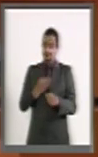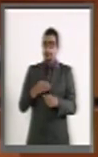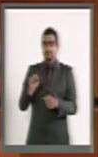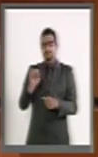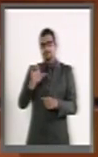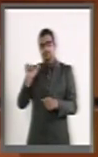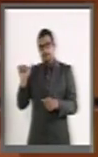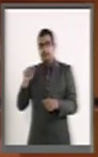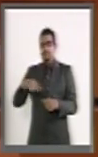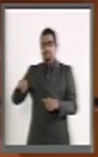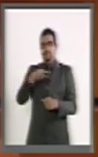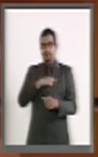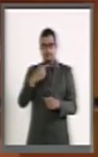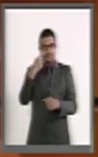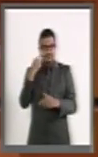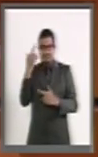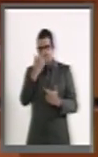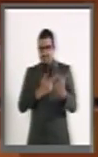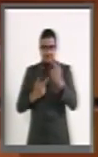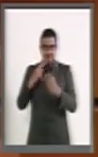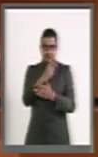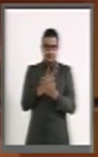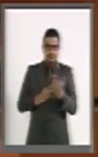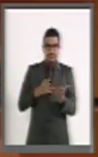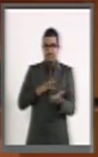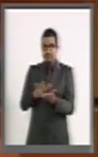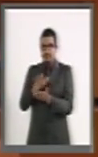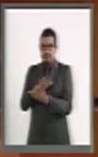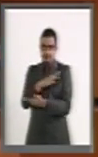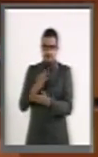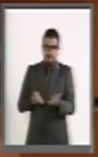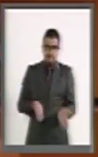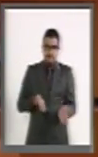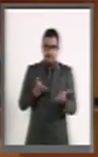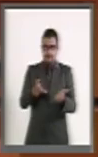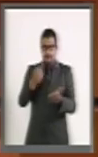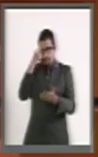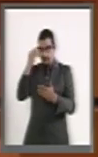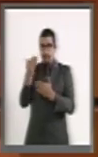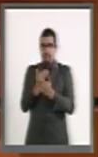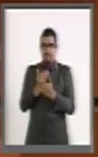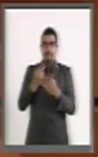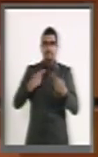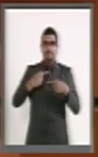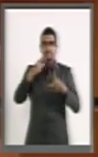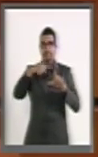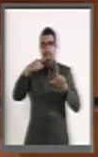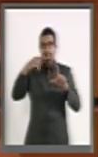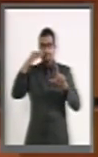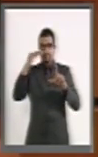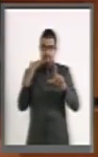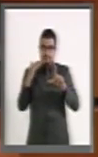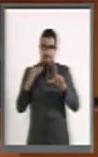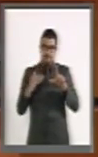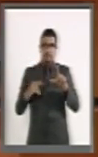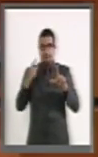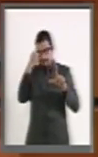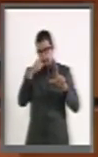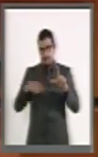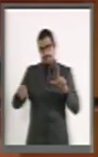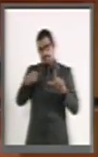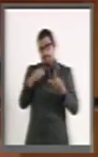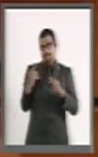Salud ha venido realizando programas, acciones y estrategias para ir reduciendo los números rojos de estas